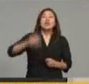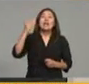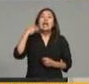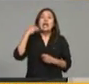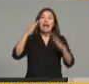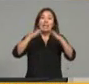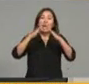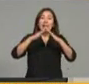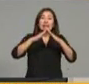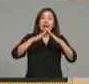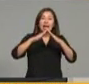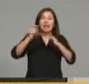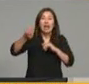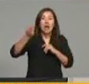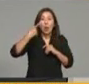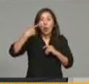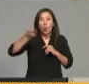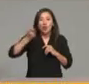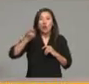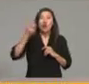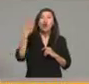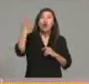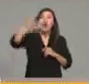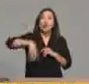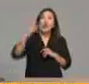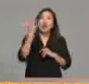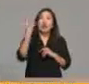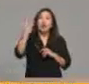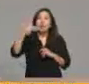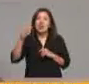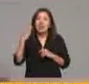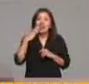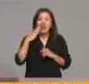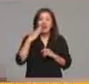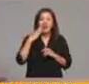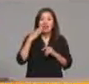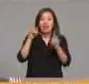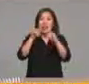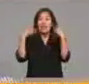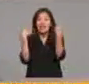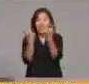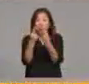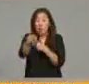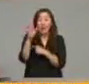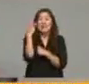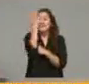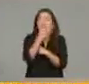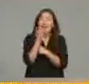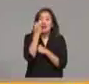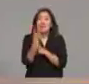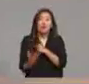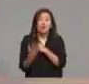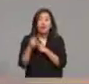casa del jubilado a qué hora hoy a las cuatro y media en la casa de jubilado que yo sepa son un lugar bellísimo con un entorno